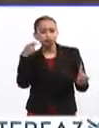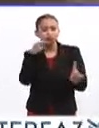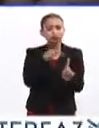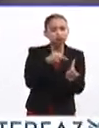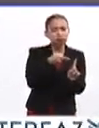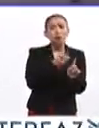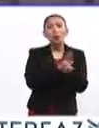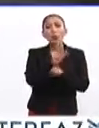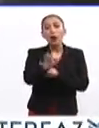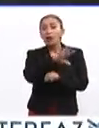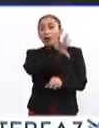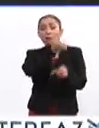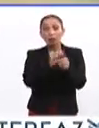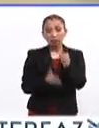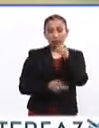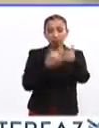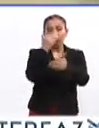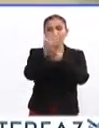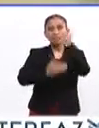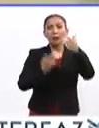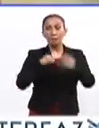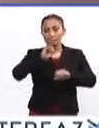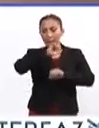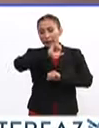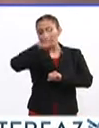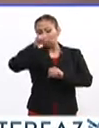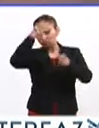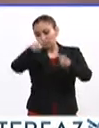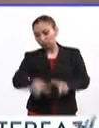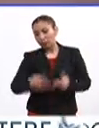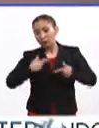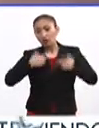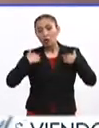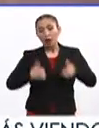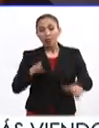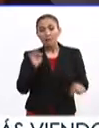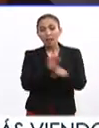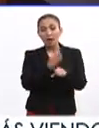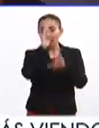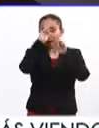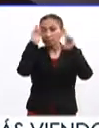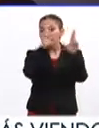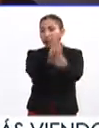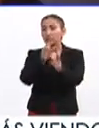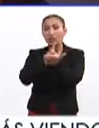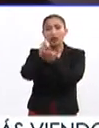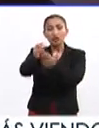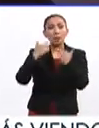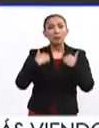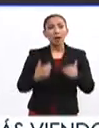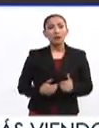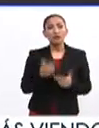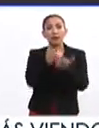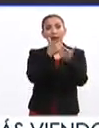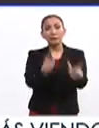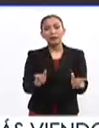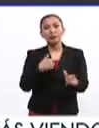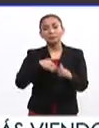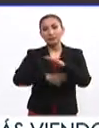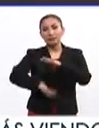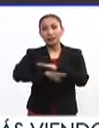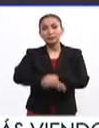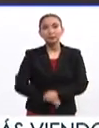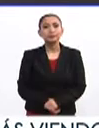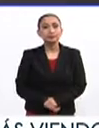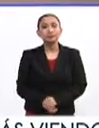por objeto el pleno desarrollo de la personalidad humana y el fortalecimiento del respeto a los derechos humanos y a las libertades